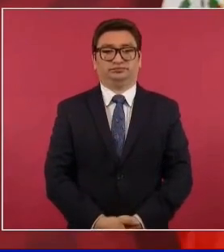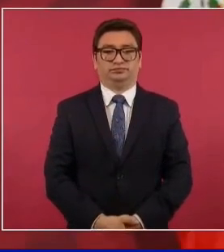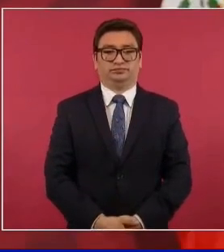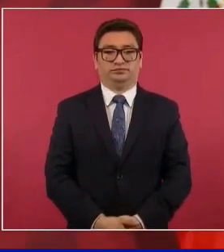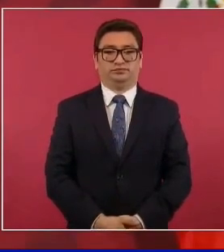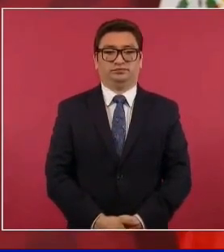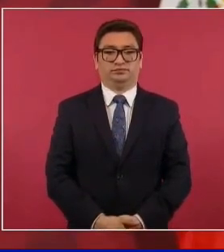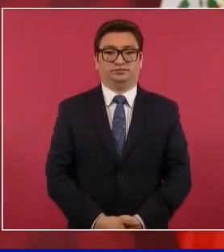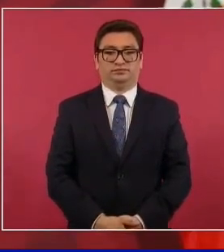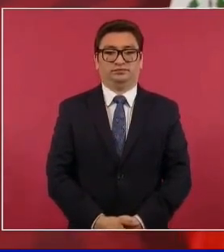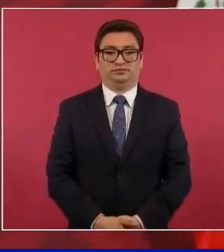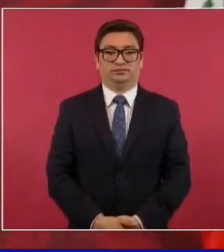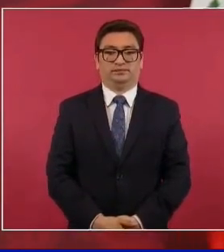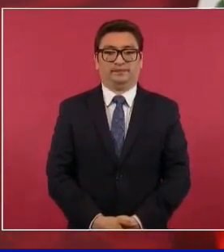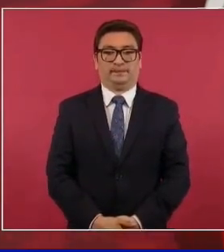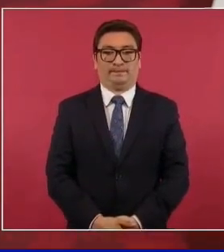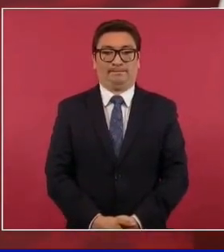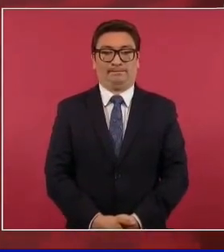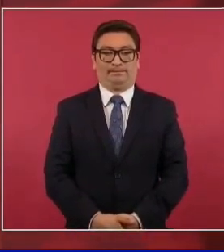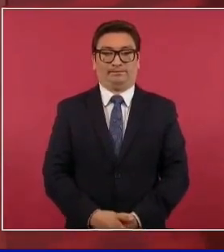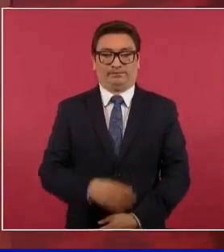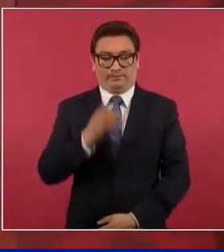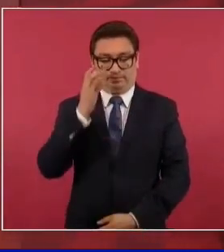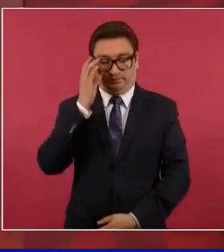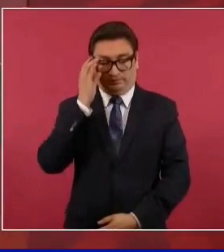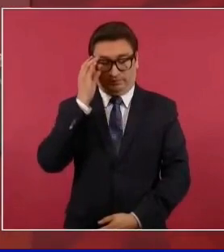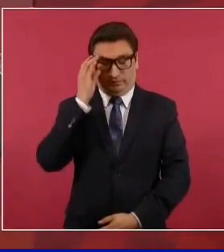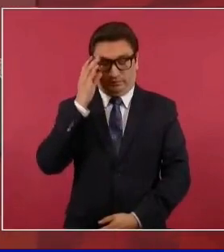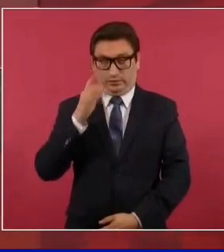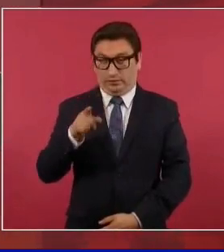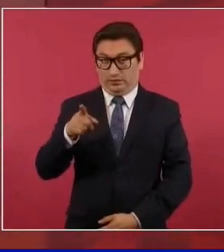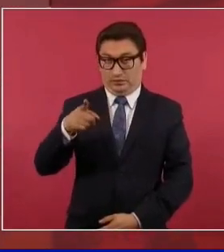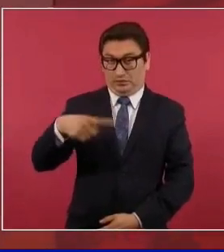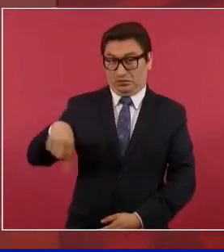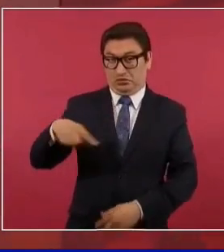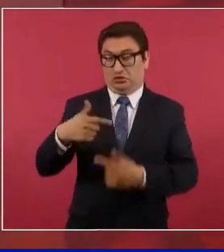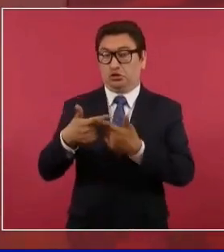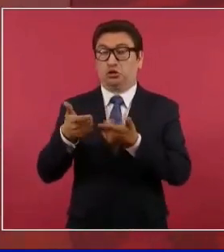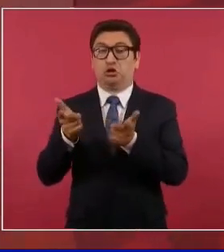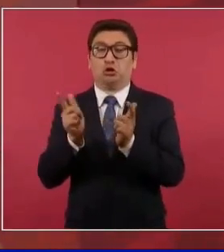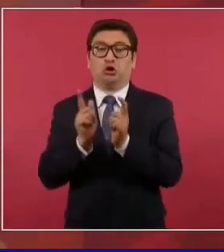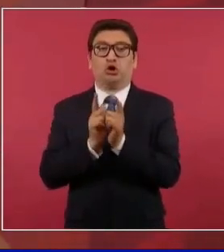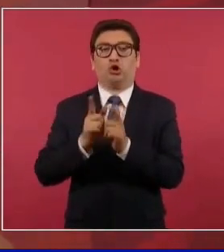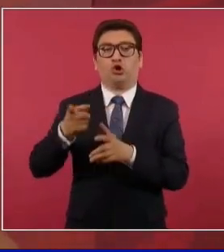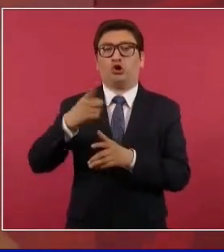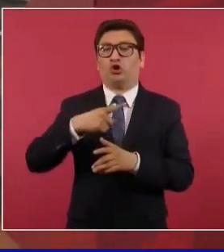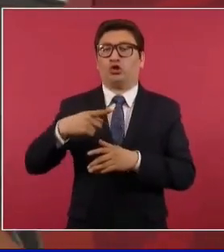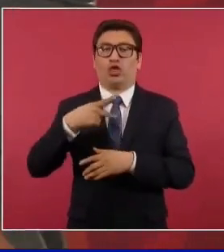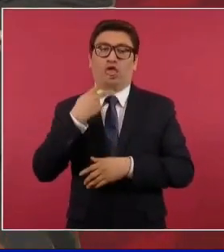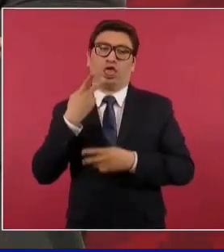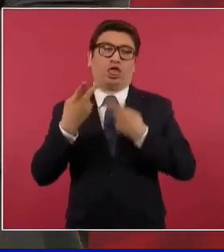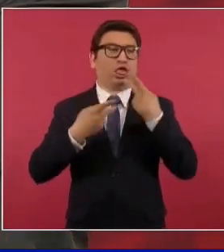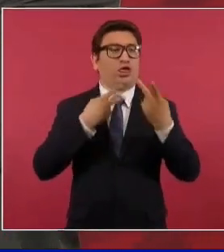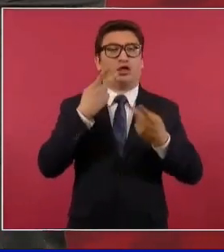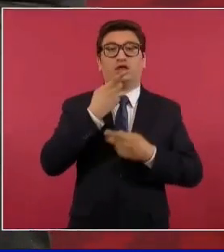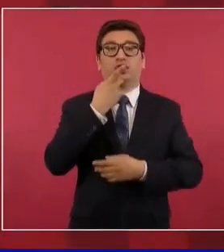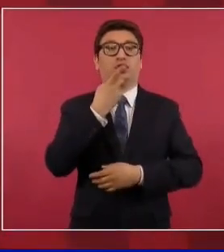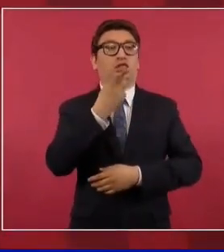Los paladines de la justicia de repente